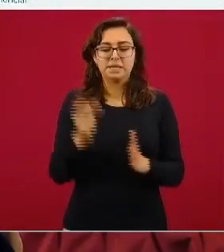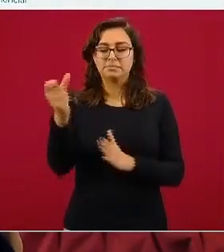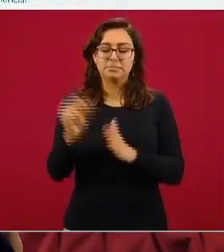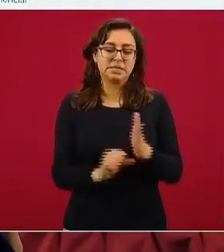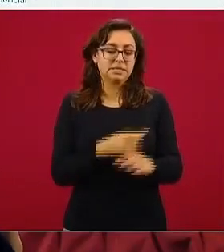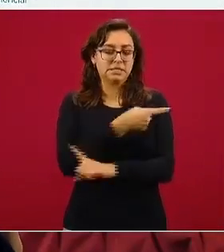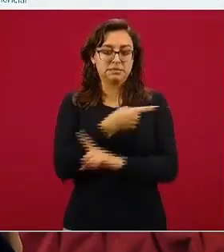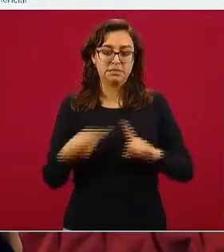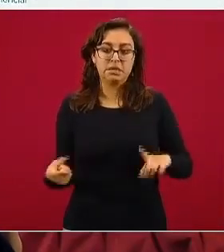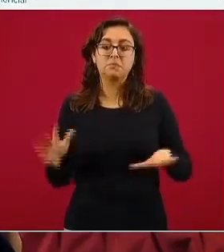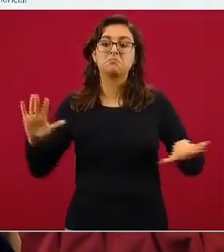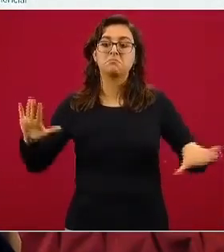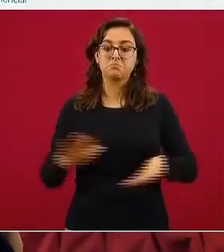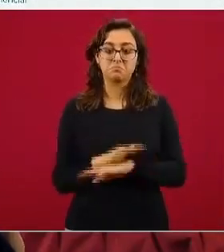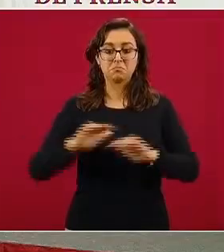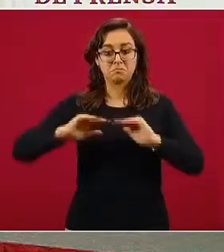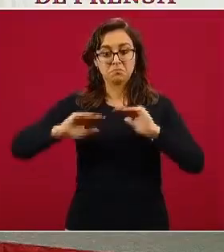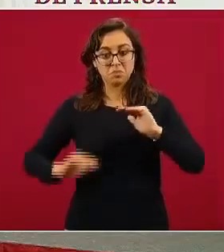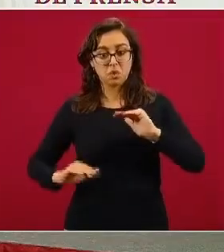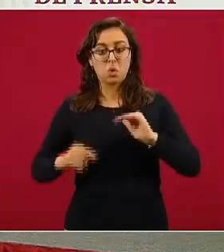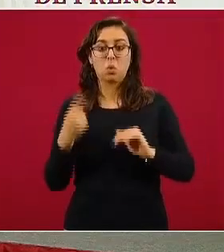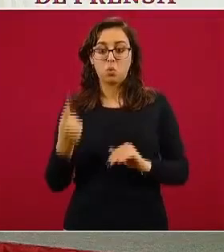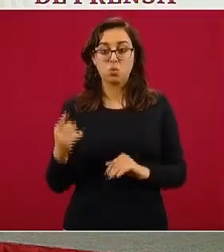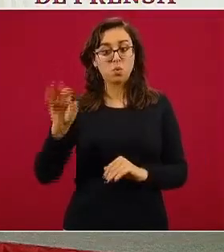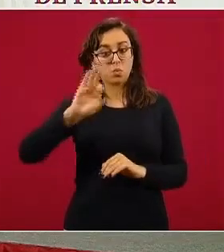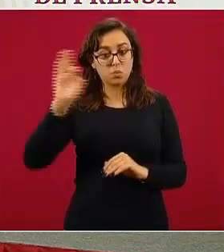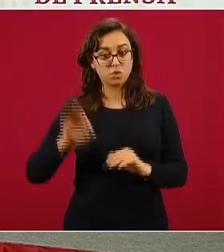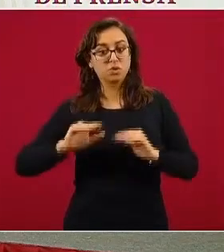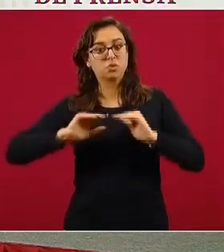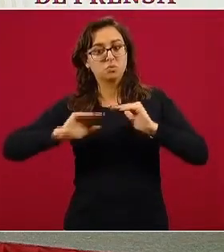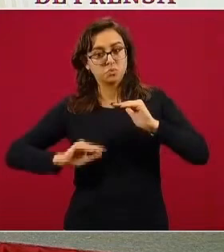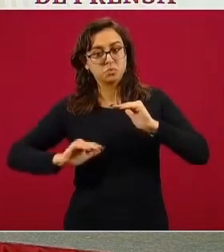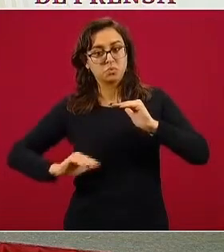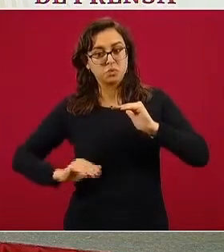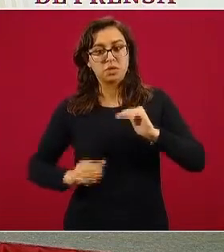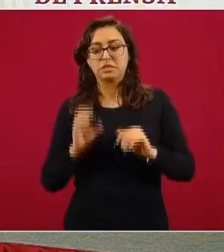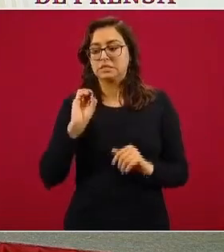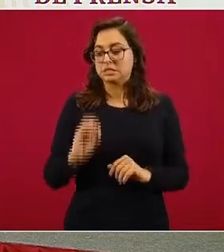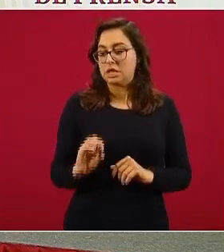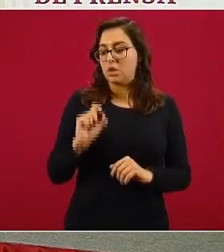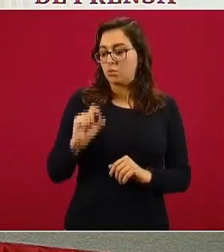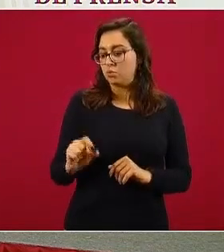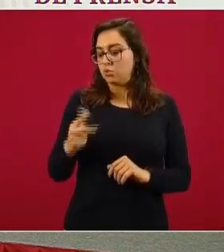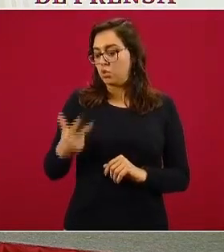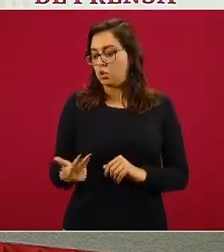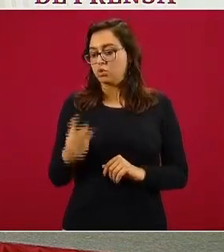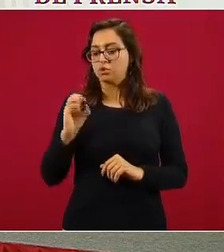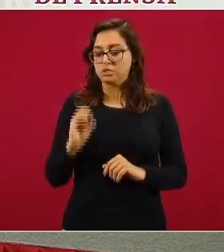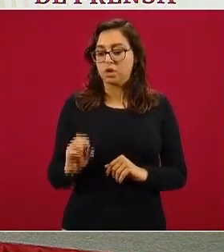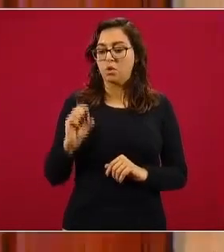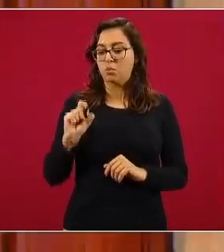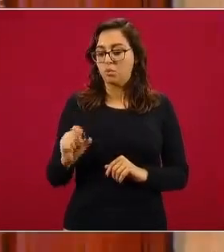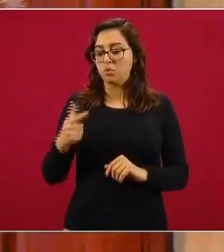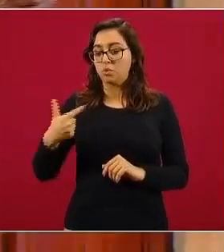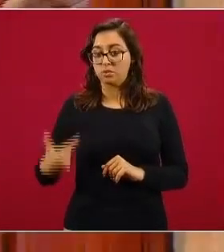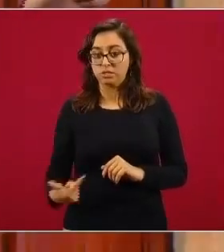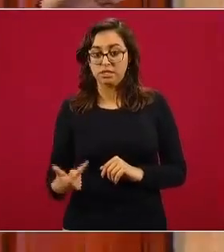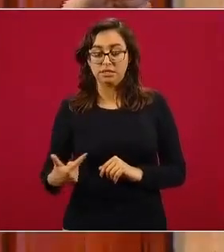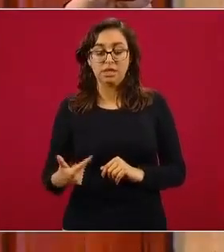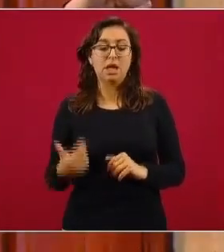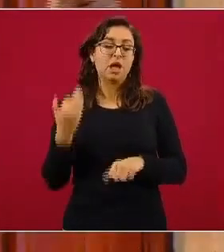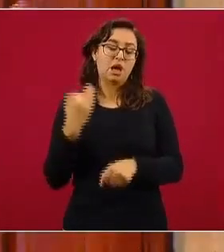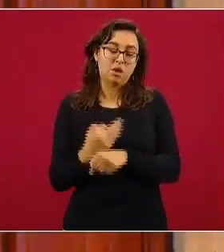porcentaje de cambio había bajado por debajo del 1%, habíamos estado teniendo 0.8, 0.7, tenemos